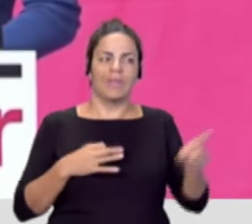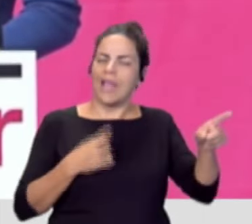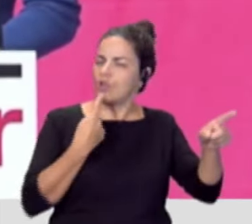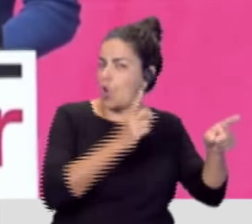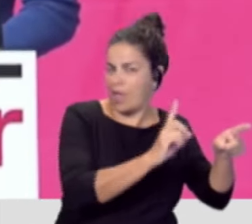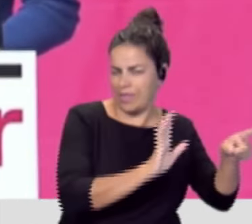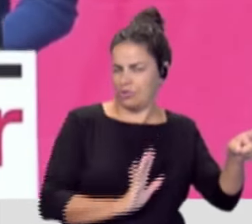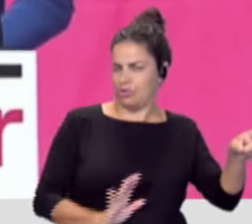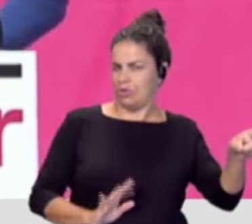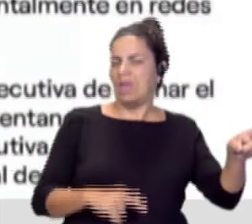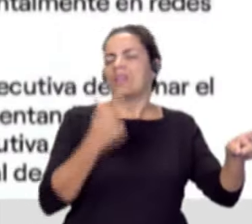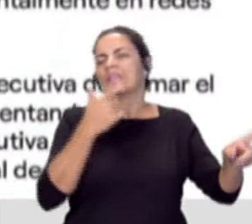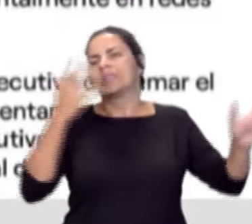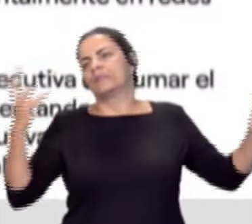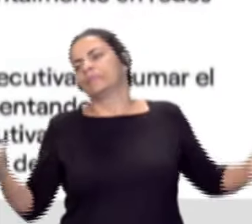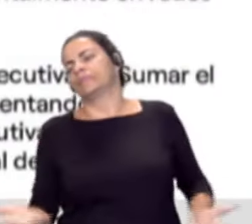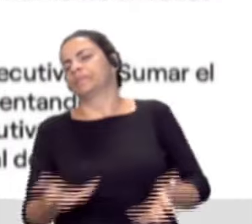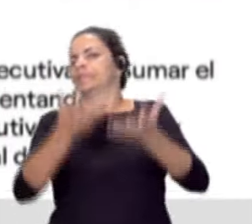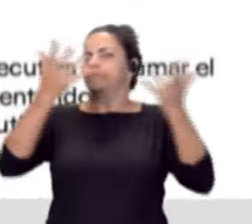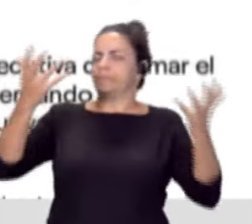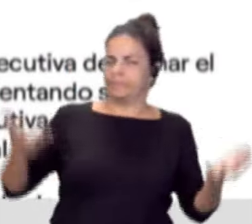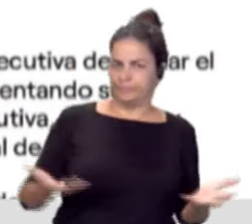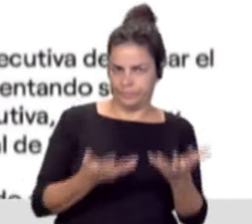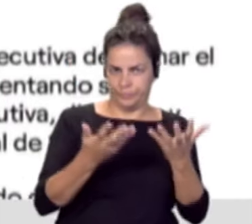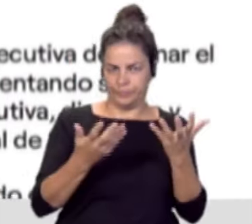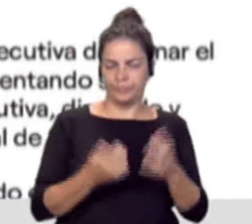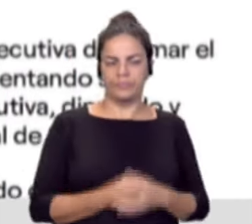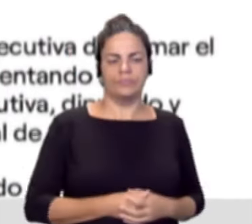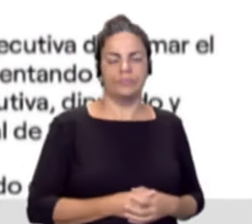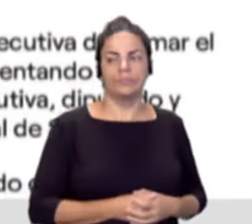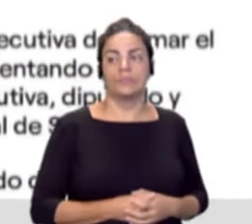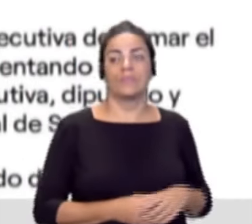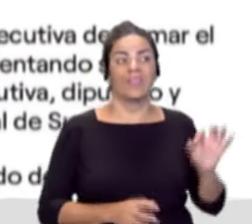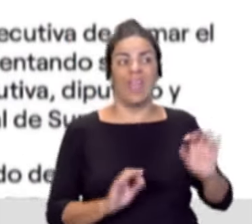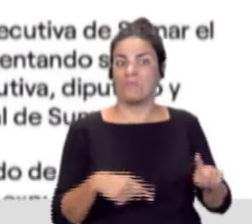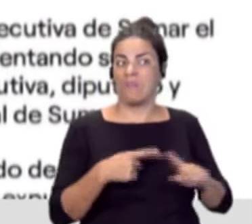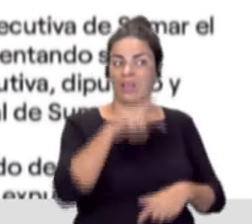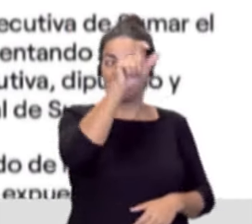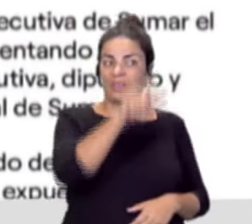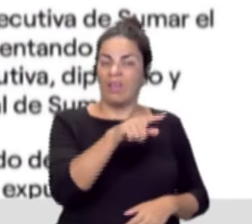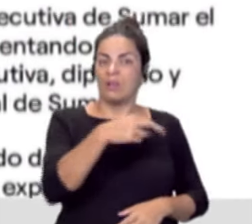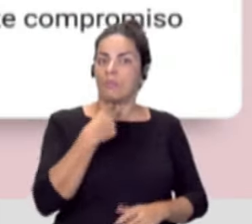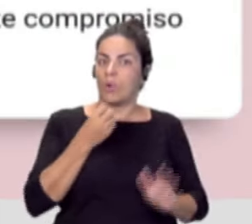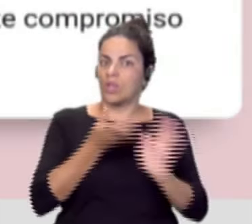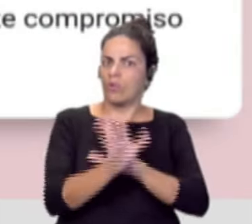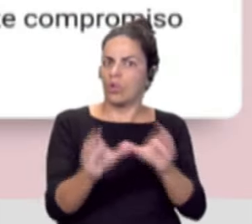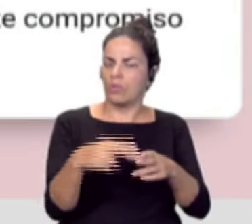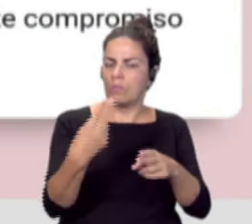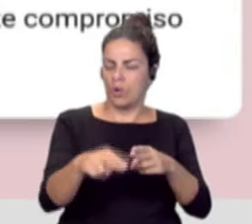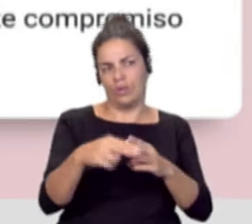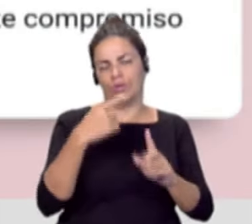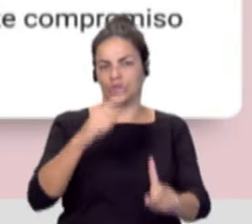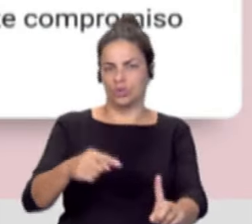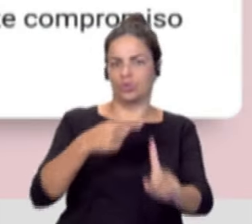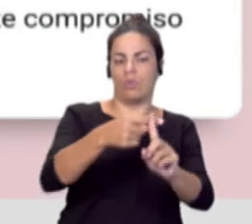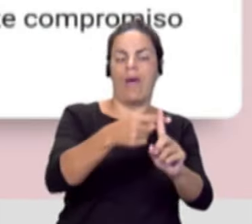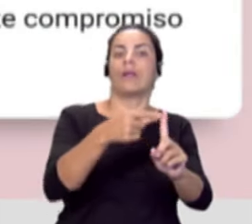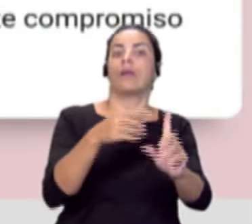como muy por el aire. Samuel, y precisamente es portavoz de un partido político como Sumar, que se declara